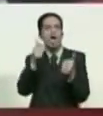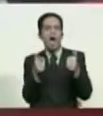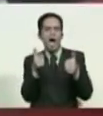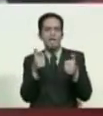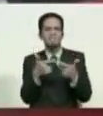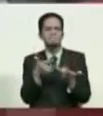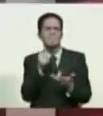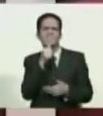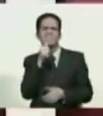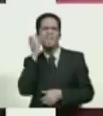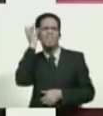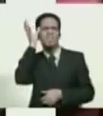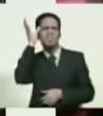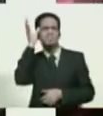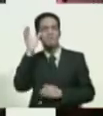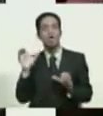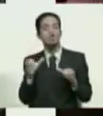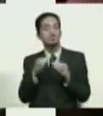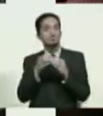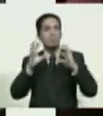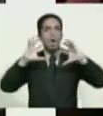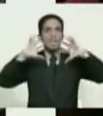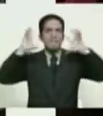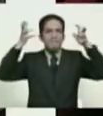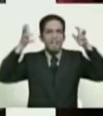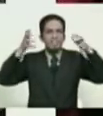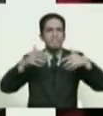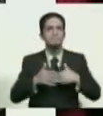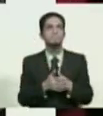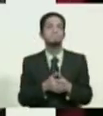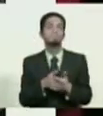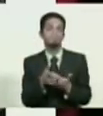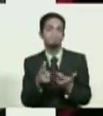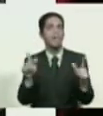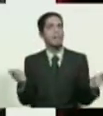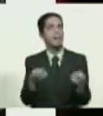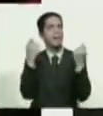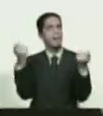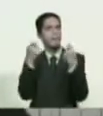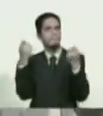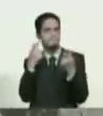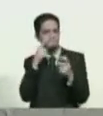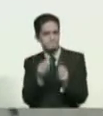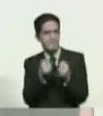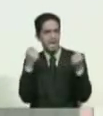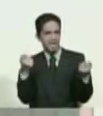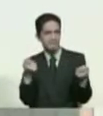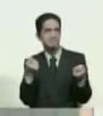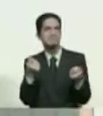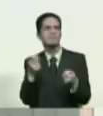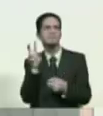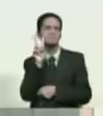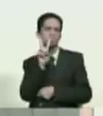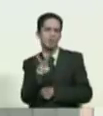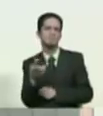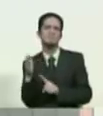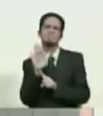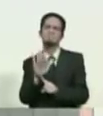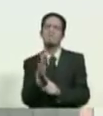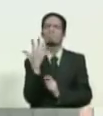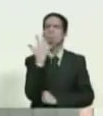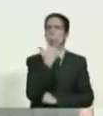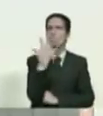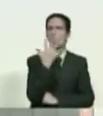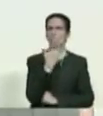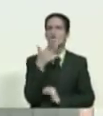terroristas, sino un grupo rebelde. Y la prensa dedica páginas completas a las dudas y puntos oscuros sobre